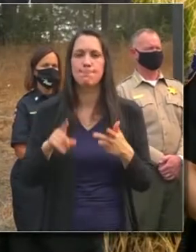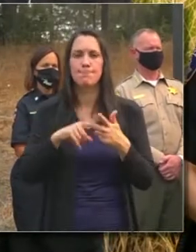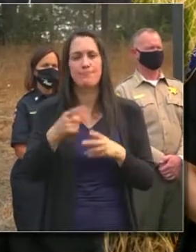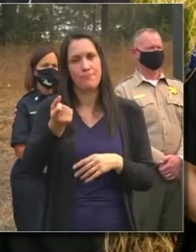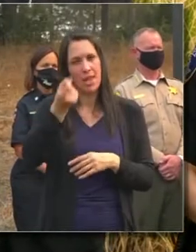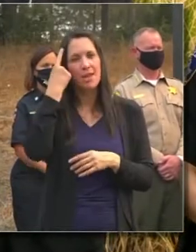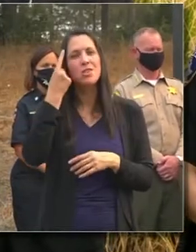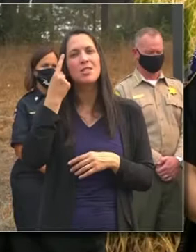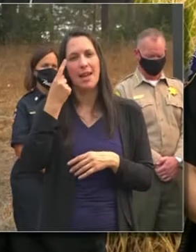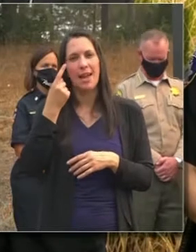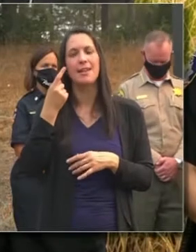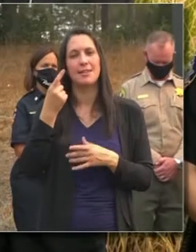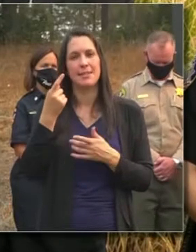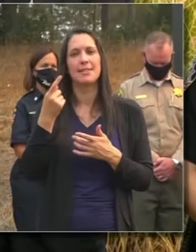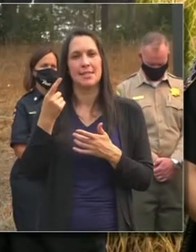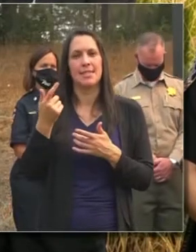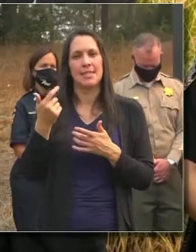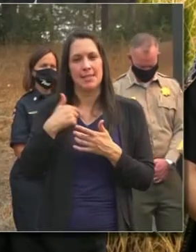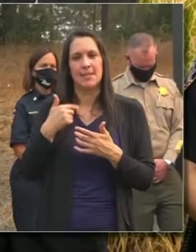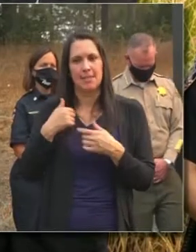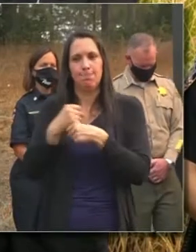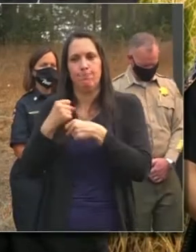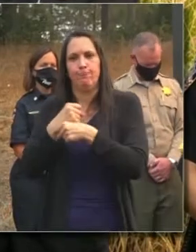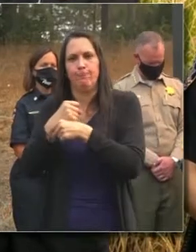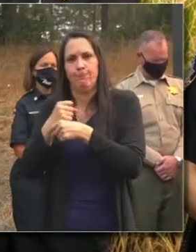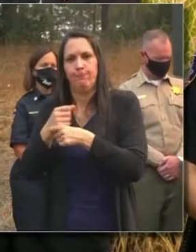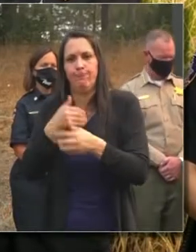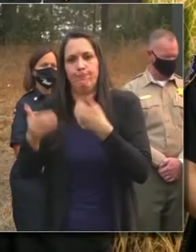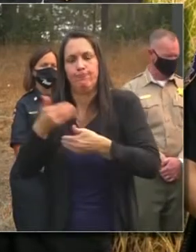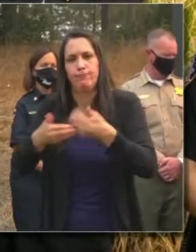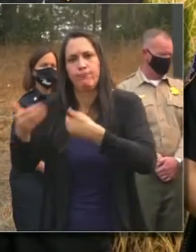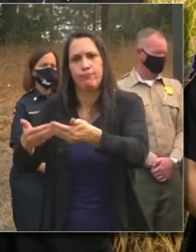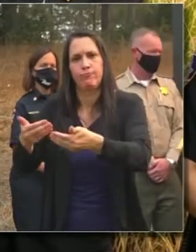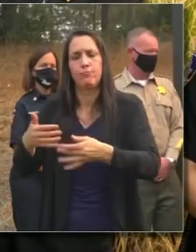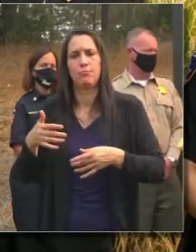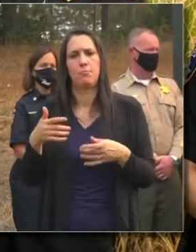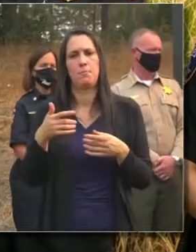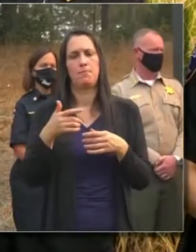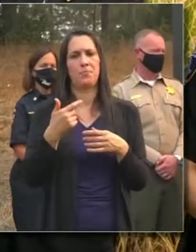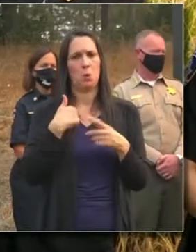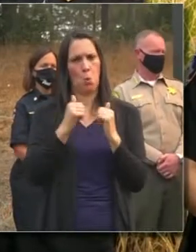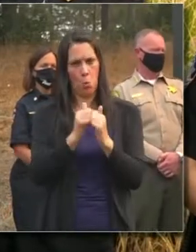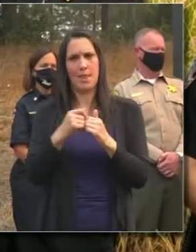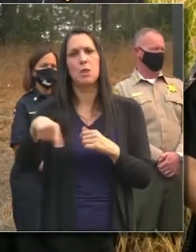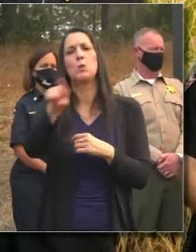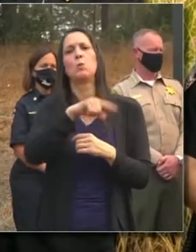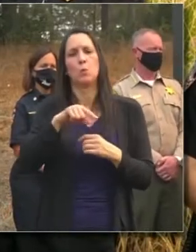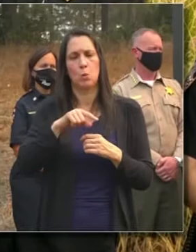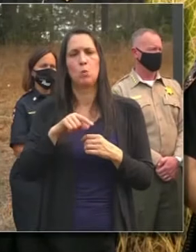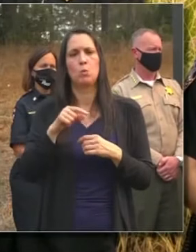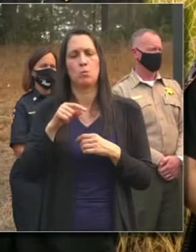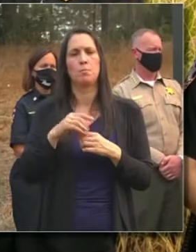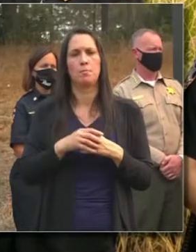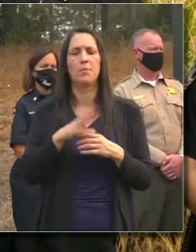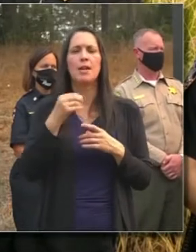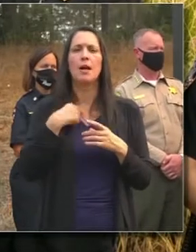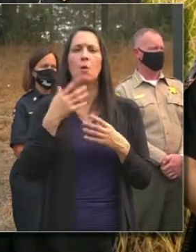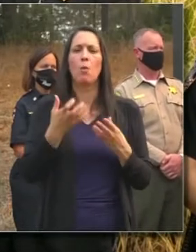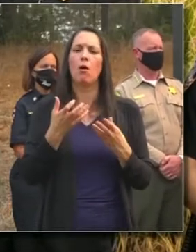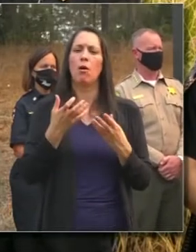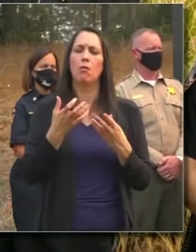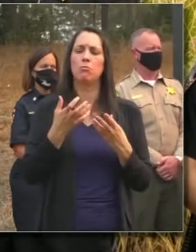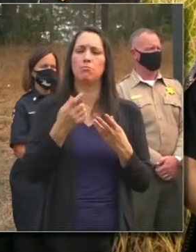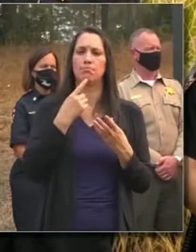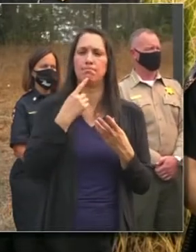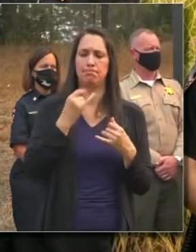comprender que esto es un maratón y no una carrera de velocidad pero estaremos con ustedes y superaremos esto juntos como lo hemos hecho en el pasado y quiero